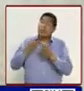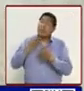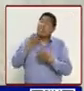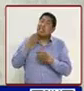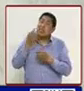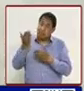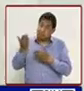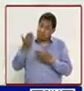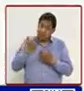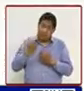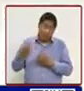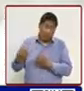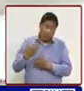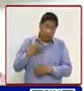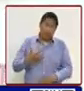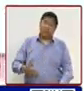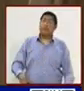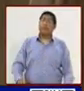autoridades.